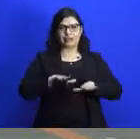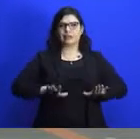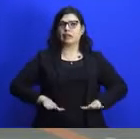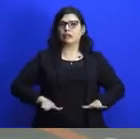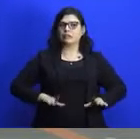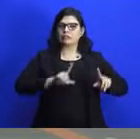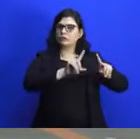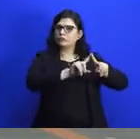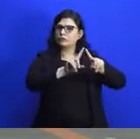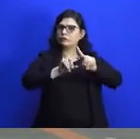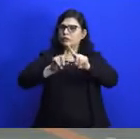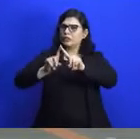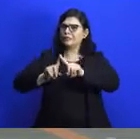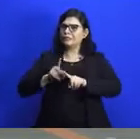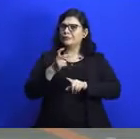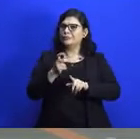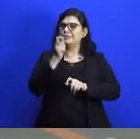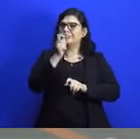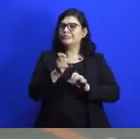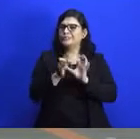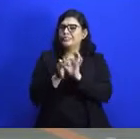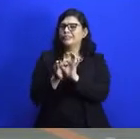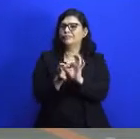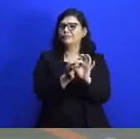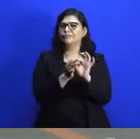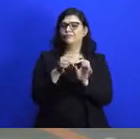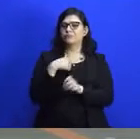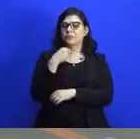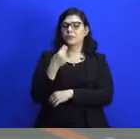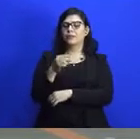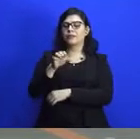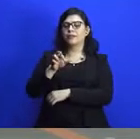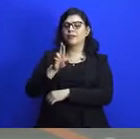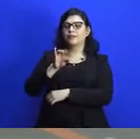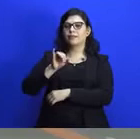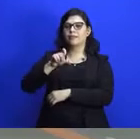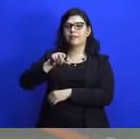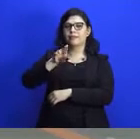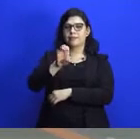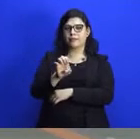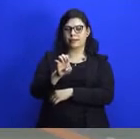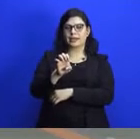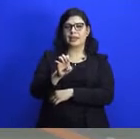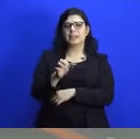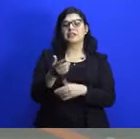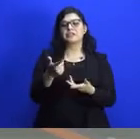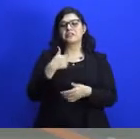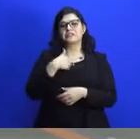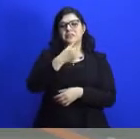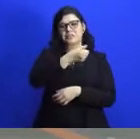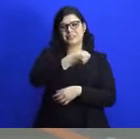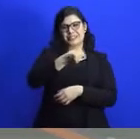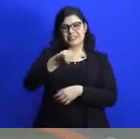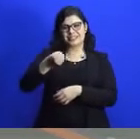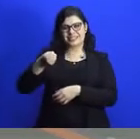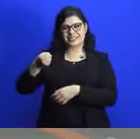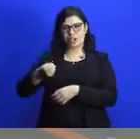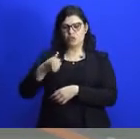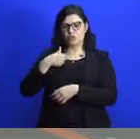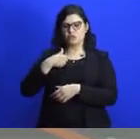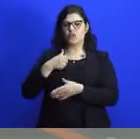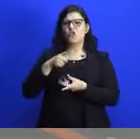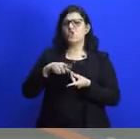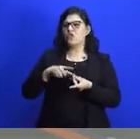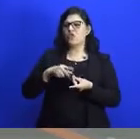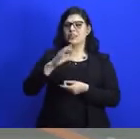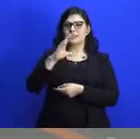diferencias es lo que nos hace fuertes. Soy Enrique Pellico, vicepresidente de Supply Chain, y los saludo desde nuestro centro de